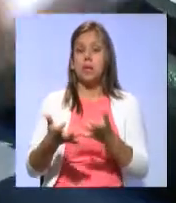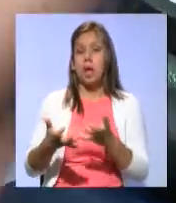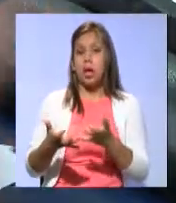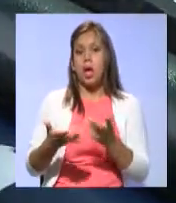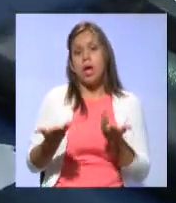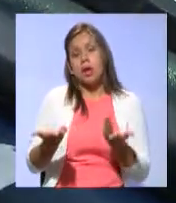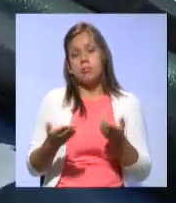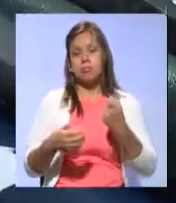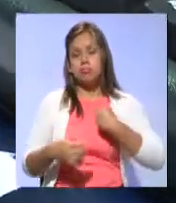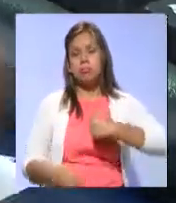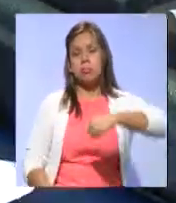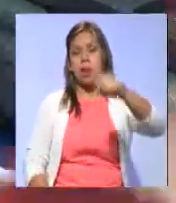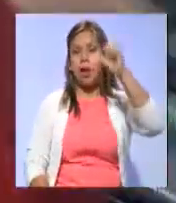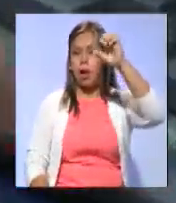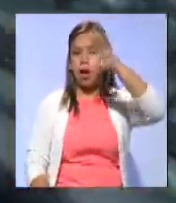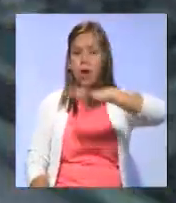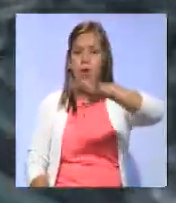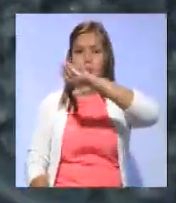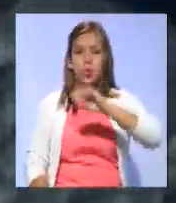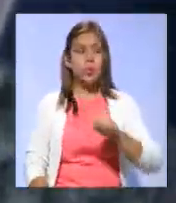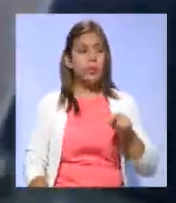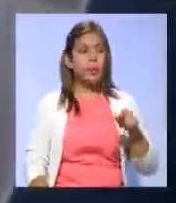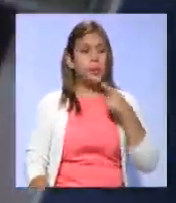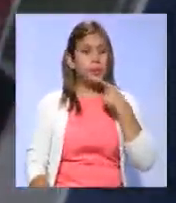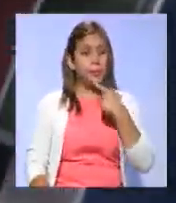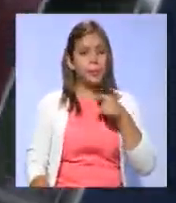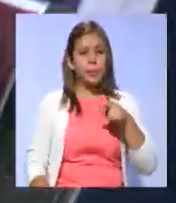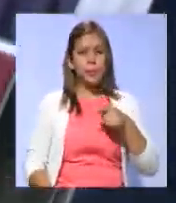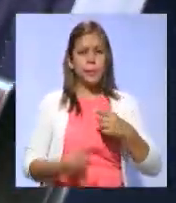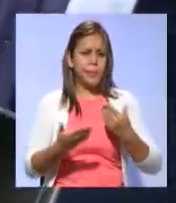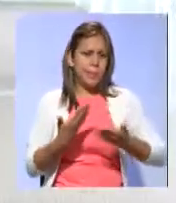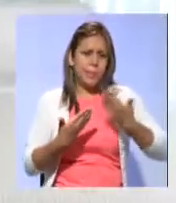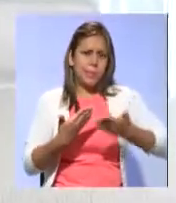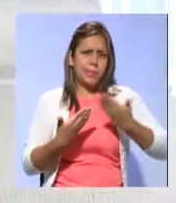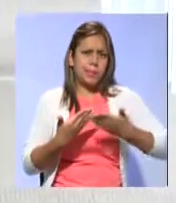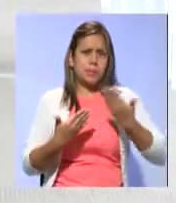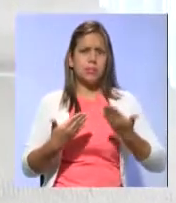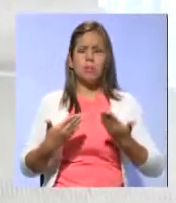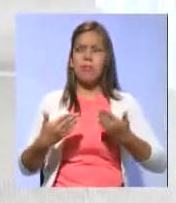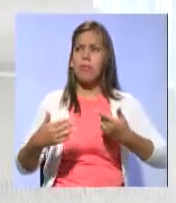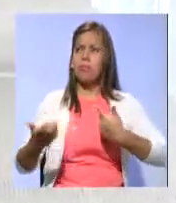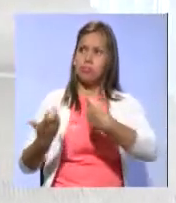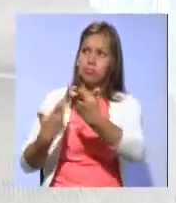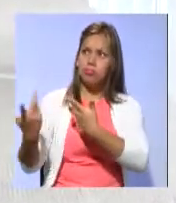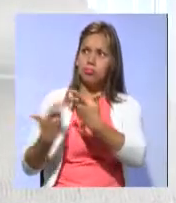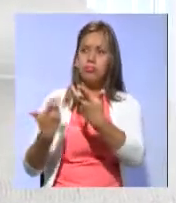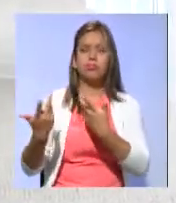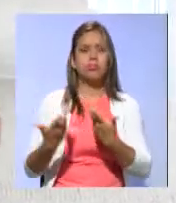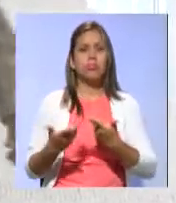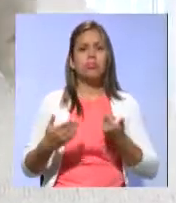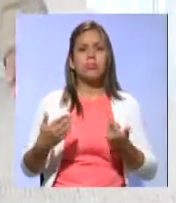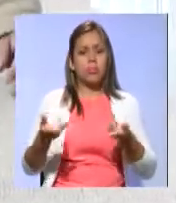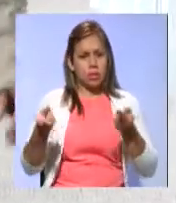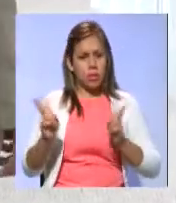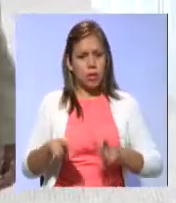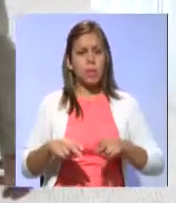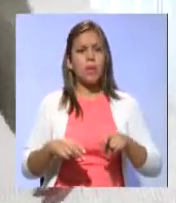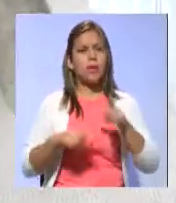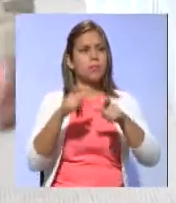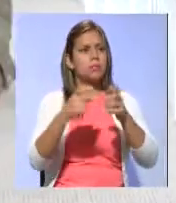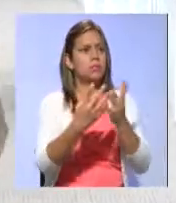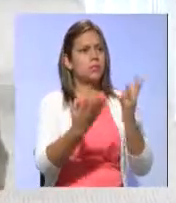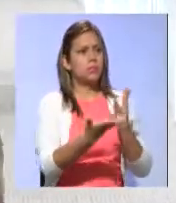Europa. Si los capitales y los bienes de producción pueden desplazarse con facilidad entre fronteras, ¿por qué no pueden hacerlo los seres humanos? La parte